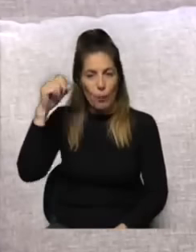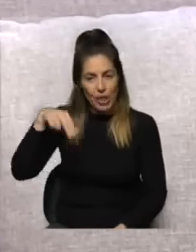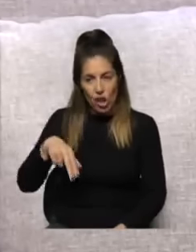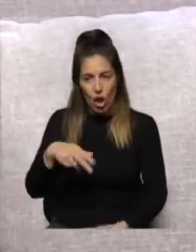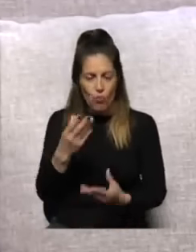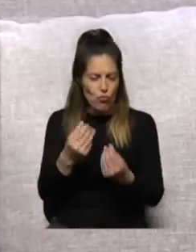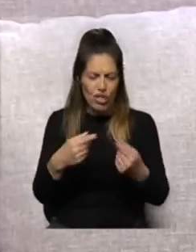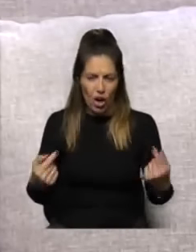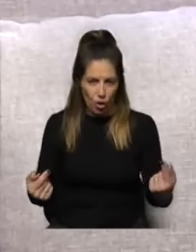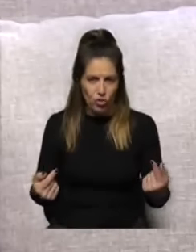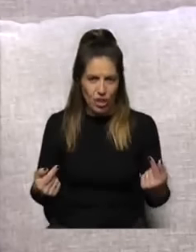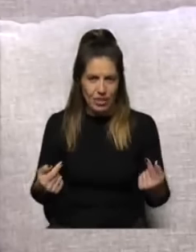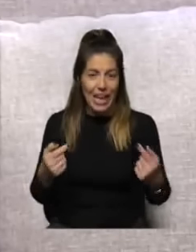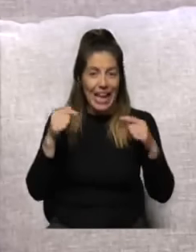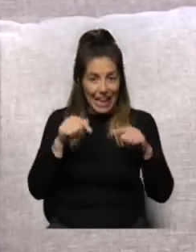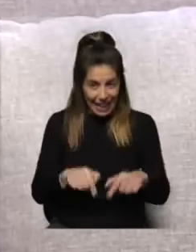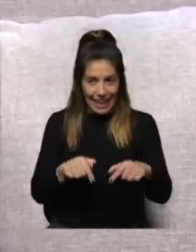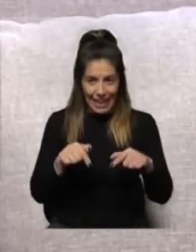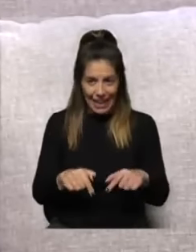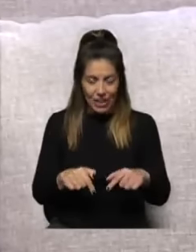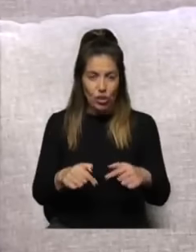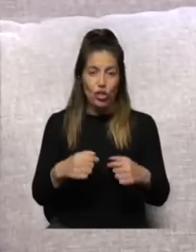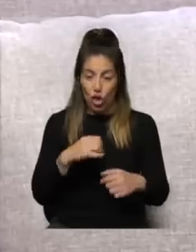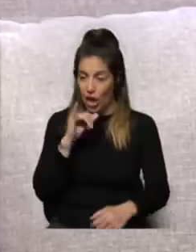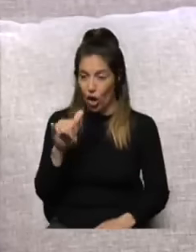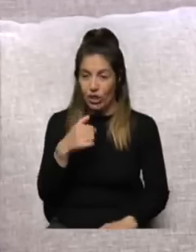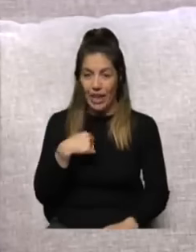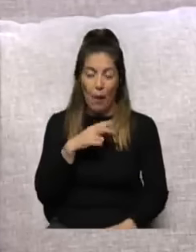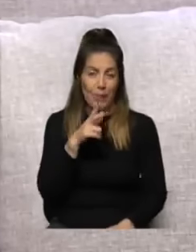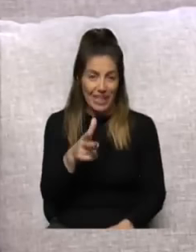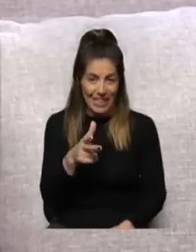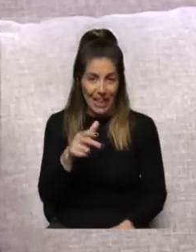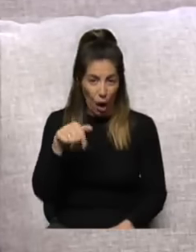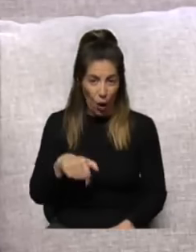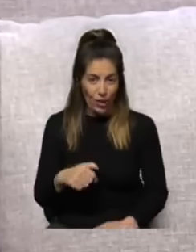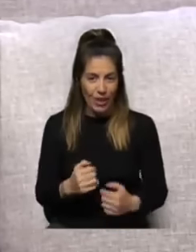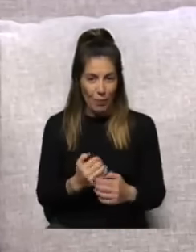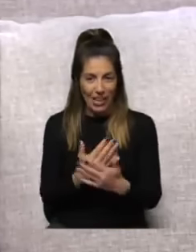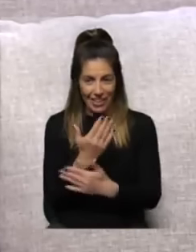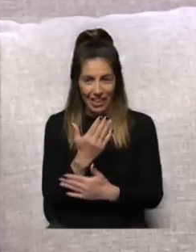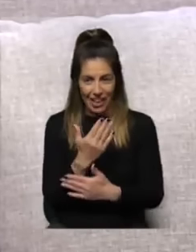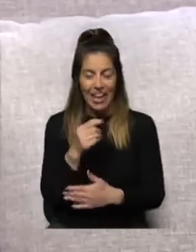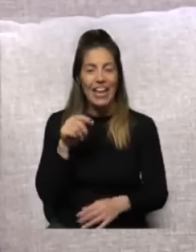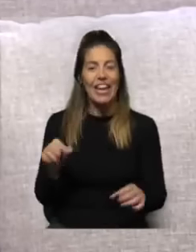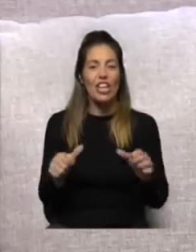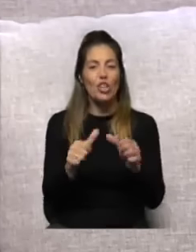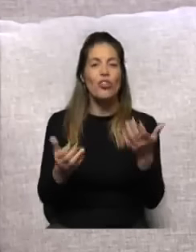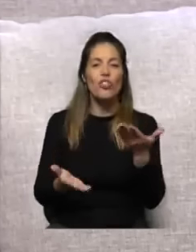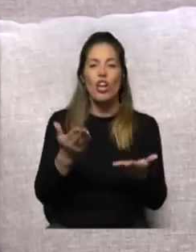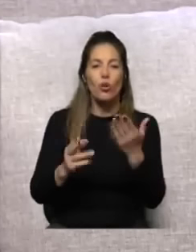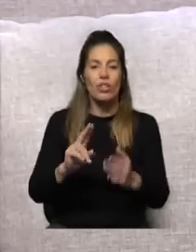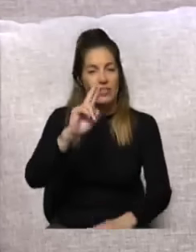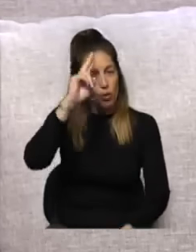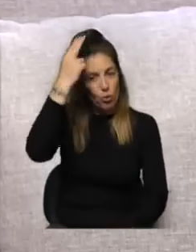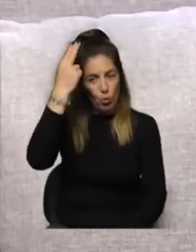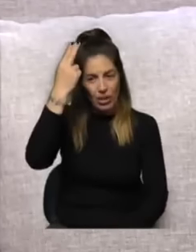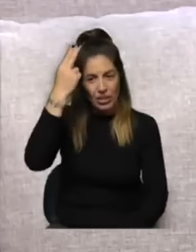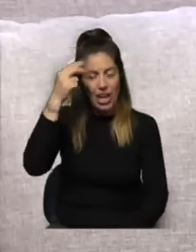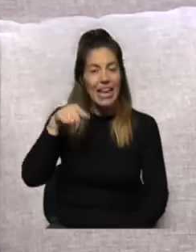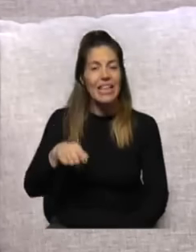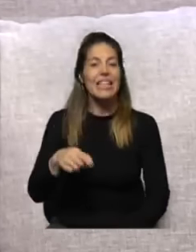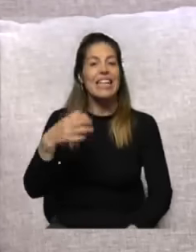una sumatoria de cosas. Esto pasó, mi amor, le dije a mi hija en el día de hoy, en el desayuno, y esto hizo la justicia uruguaya. Y creo que es un